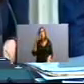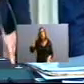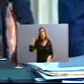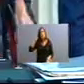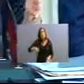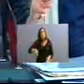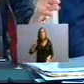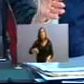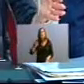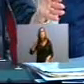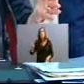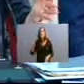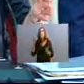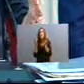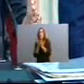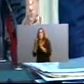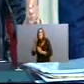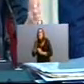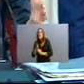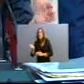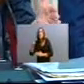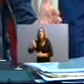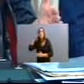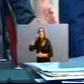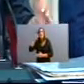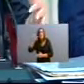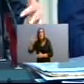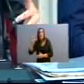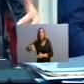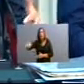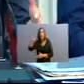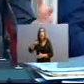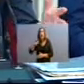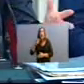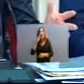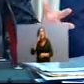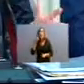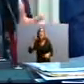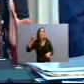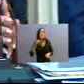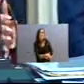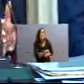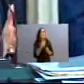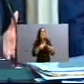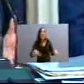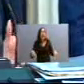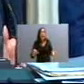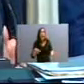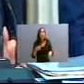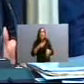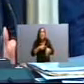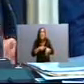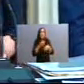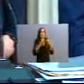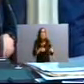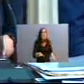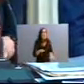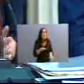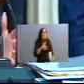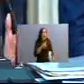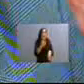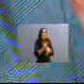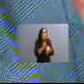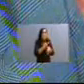penalista, algo que no se descubre, crímenes que no se descubren en los primeros tiempos, después resulta muy difícil por el tema de las pruebas. Pero